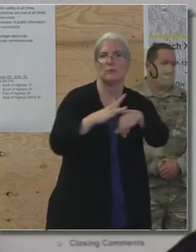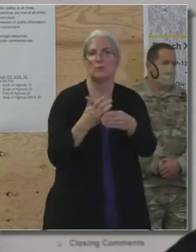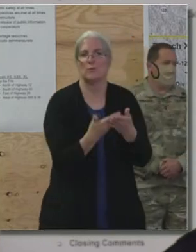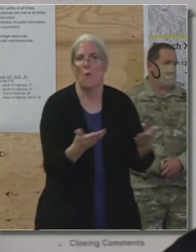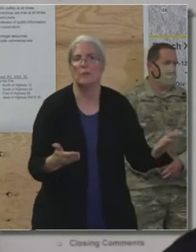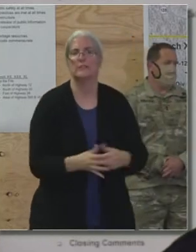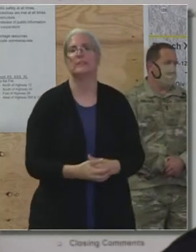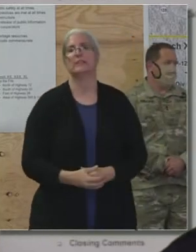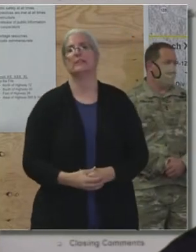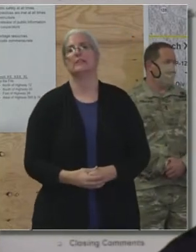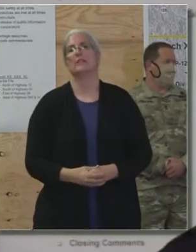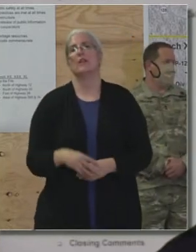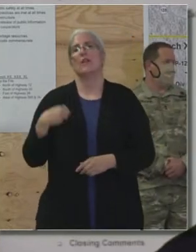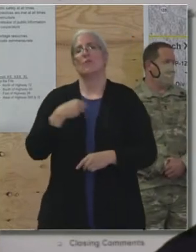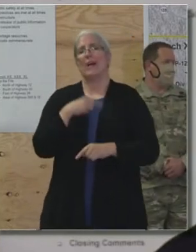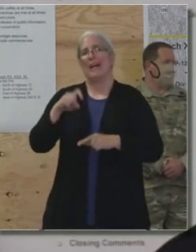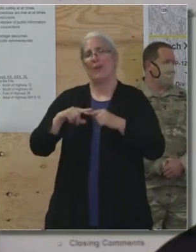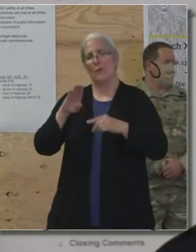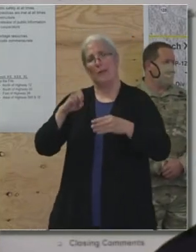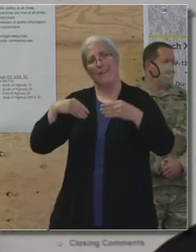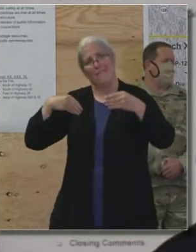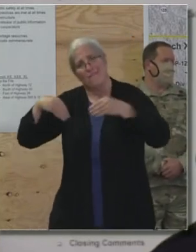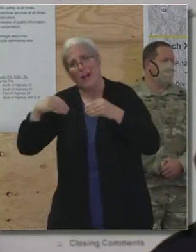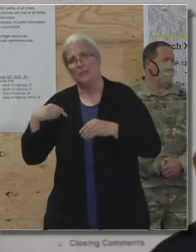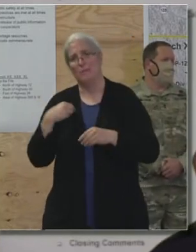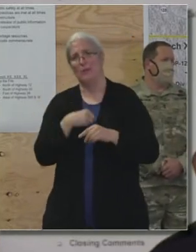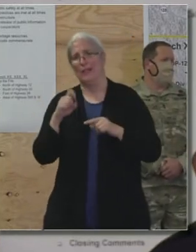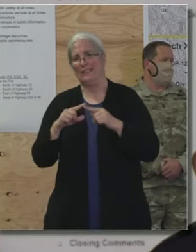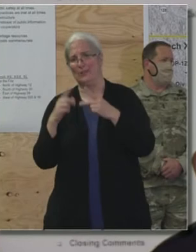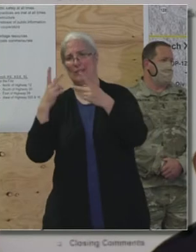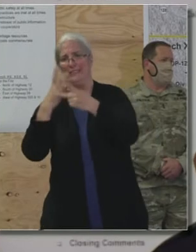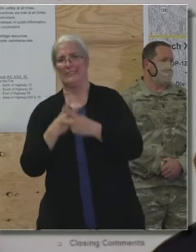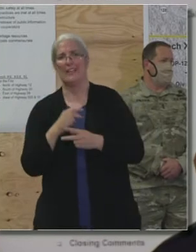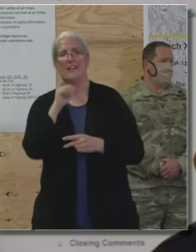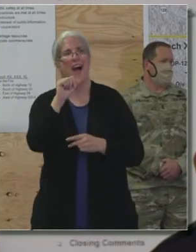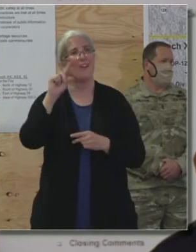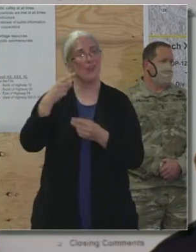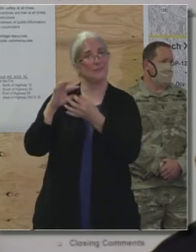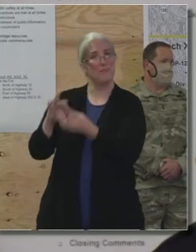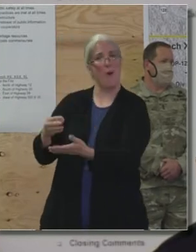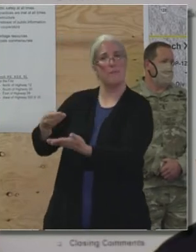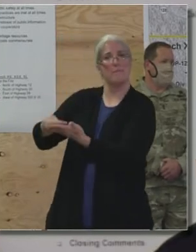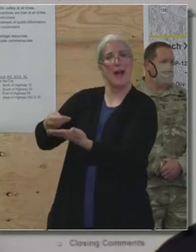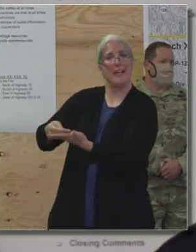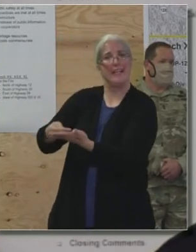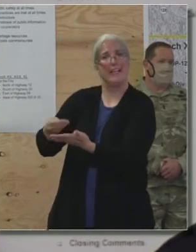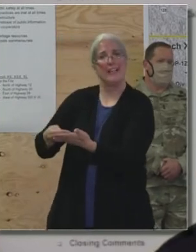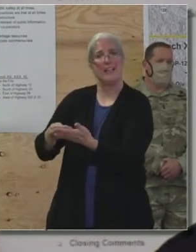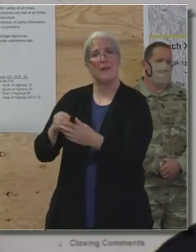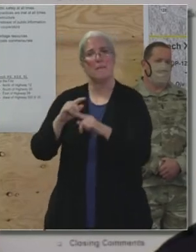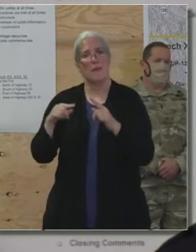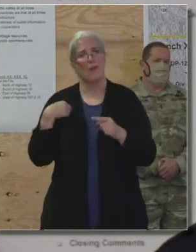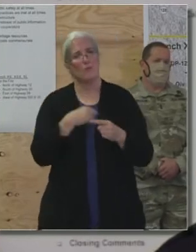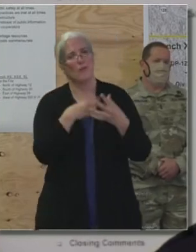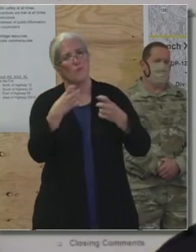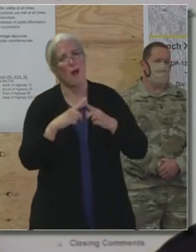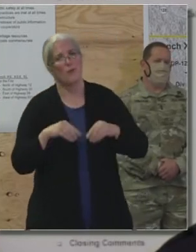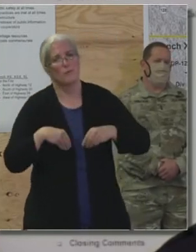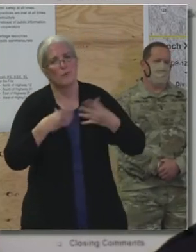ser más flexibles con los recursos que tenemos y poder proporcionar la cobertura